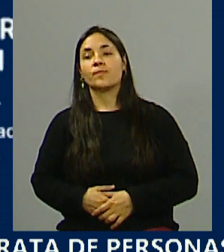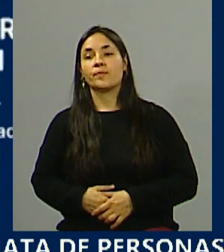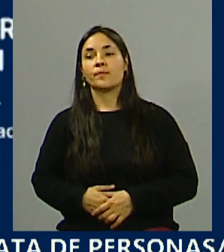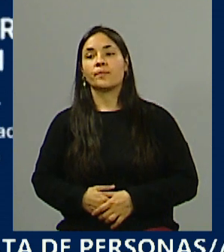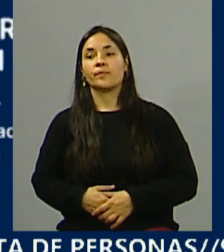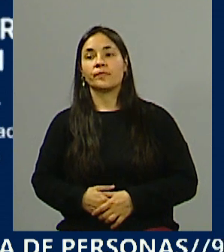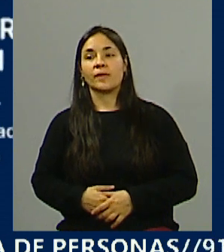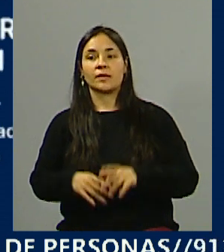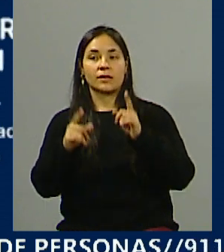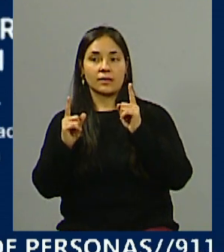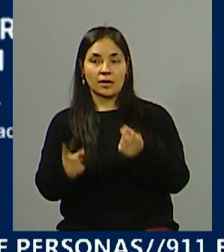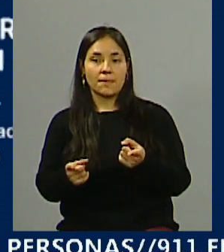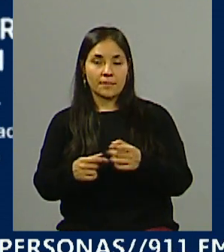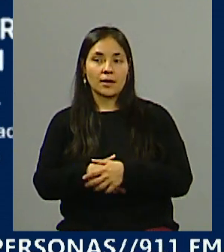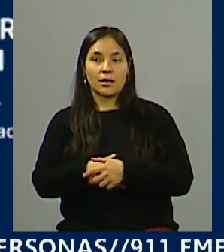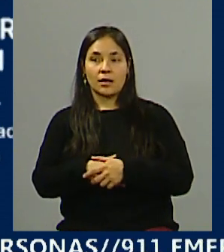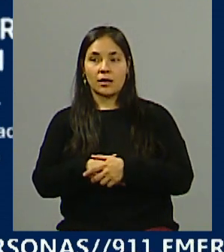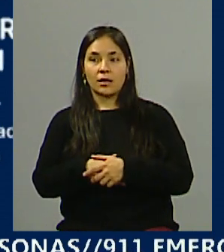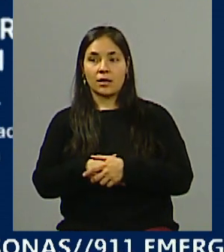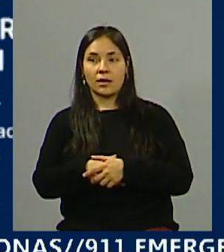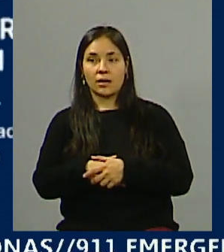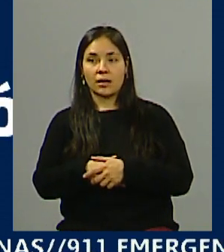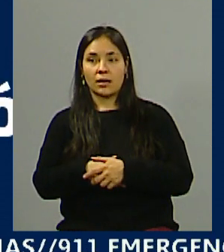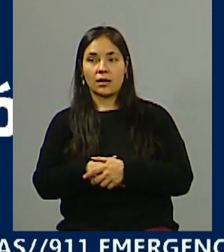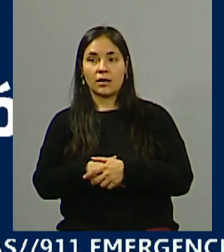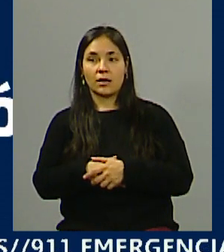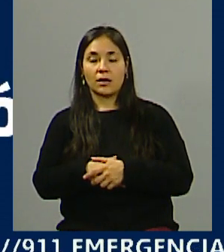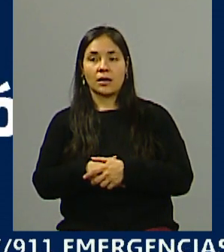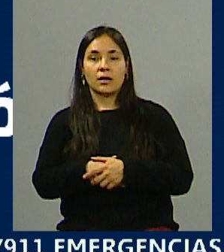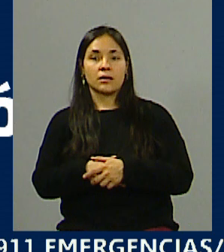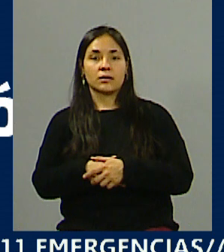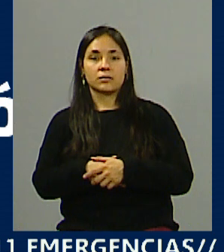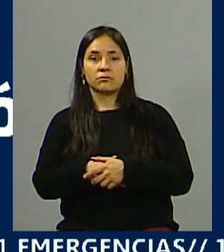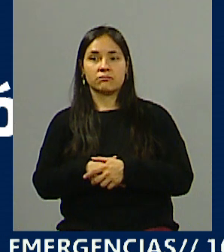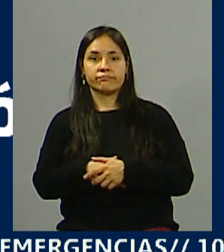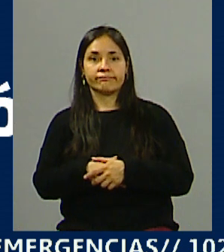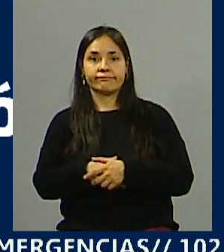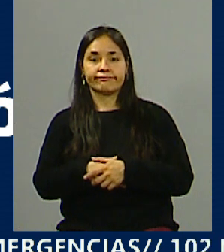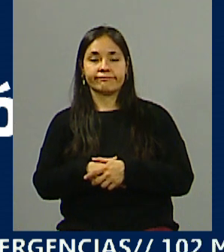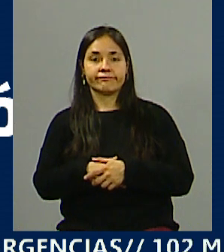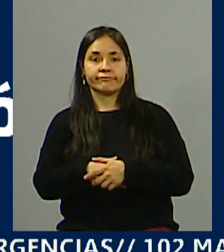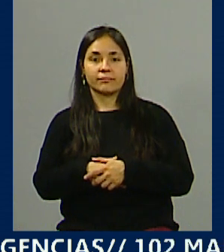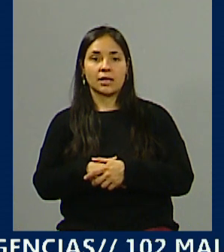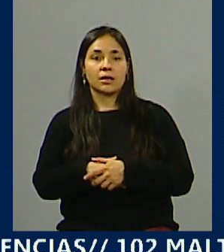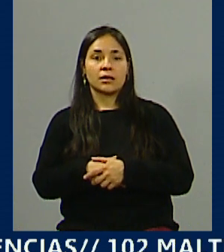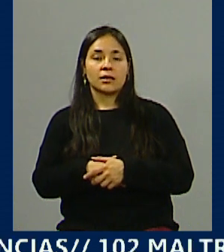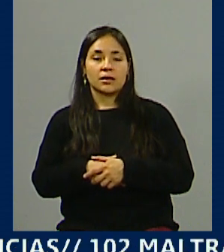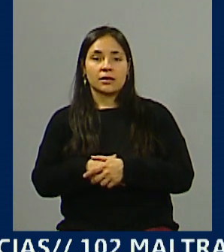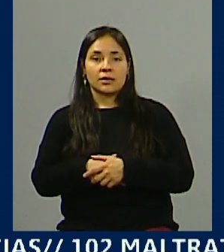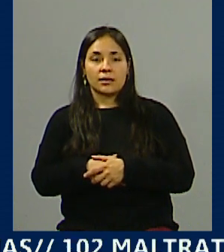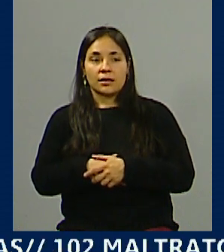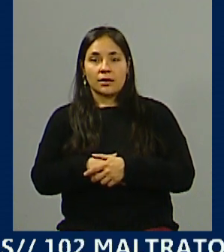momento podría estar quizás aún en la delantera por encima de Luisa González del correísmo, y todo eso en virtud